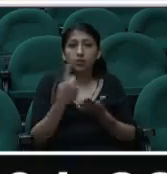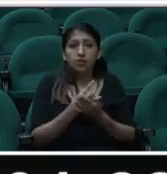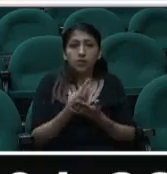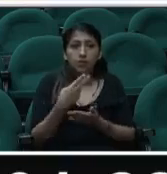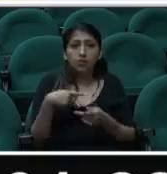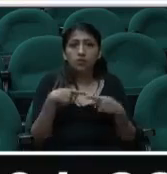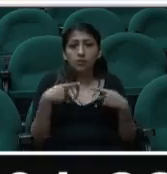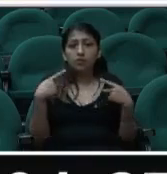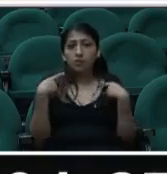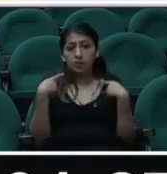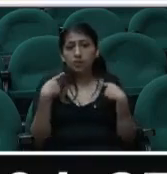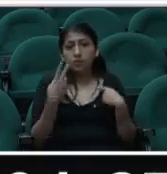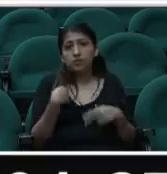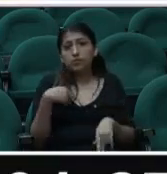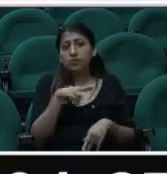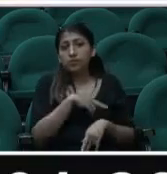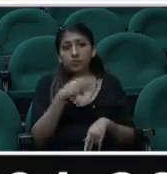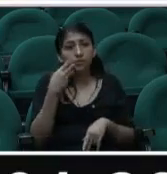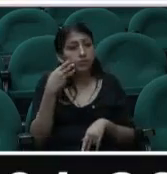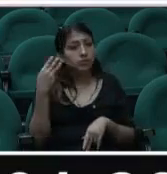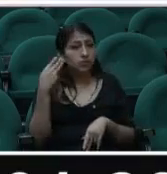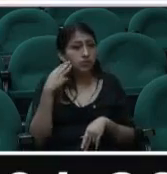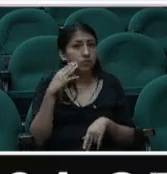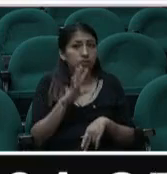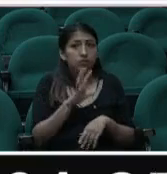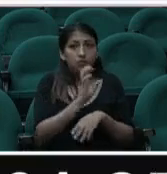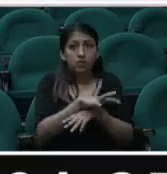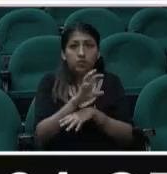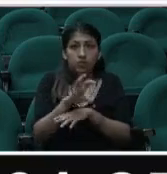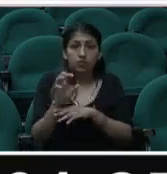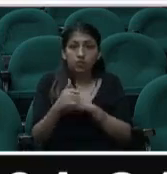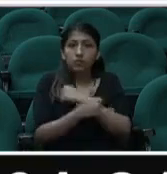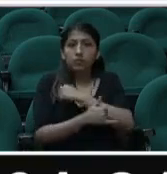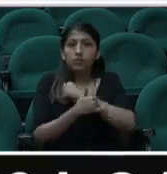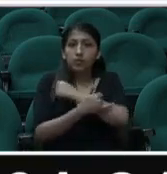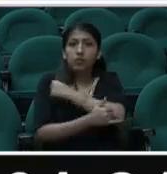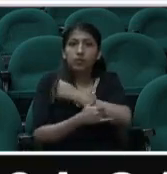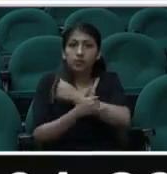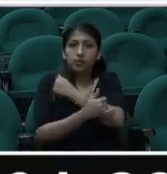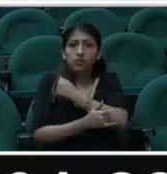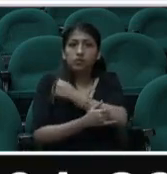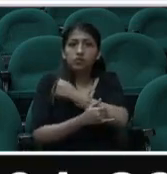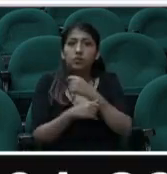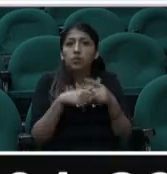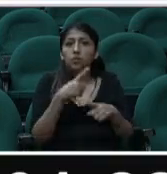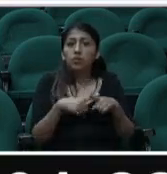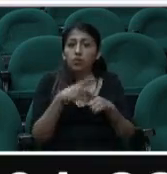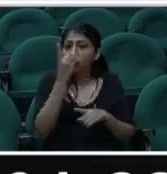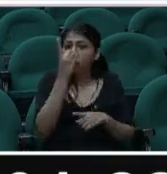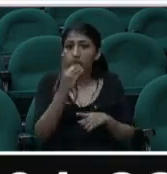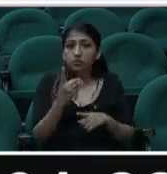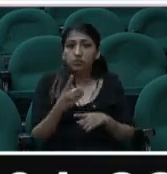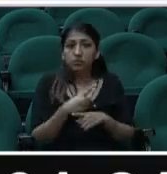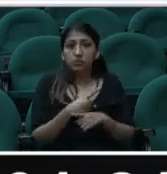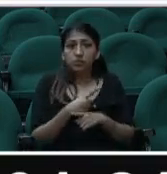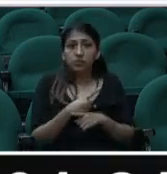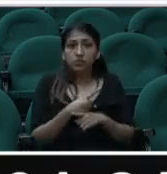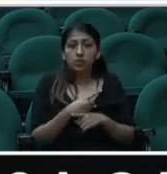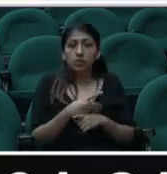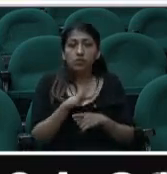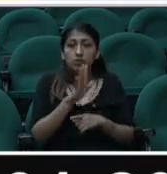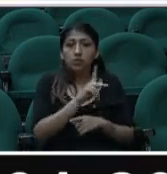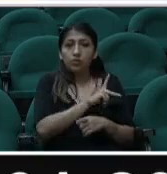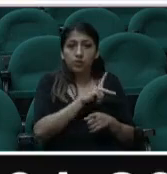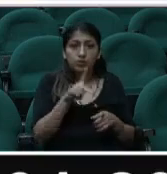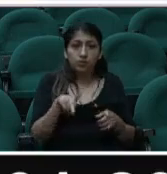vivimos la vivimos en nuestra amazonía en nuestra provincia en el país cuando hay que tomar decisiones de manera